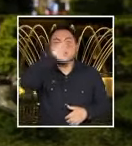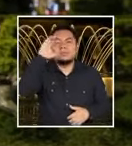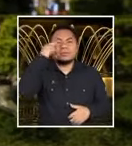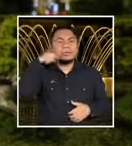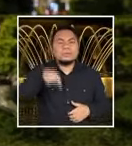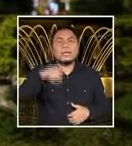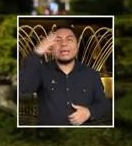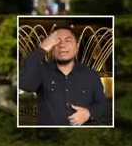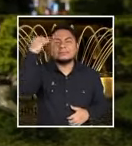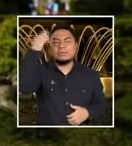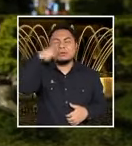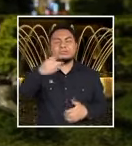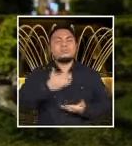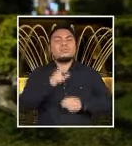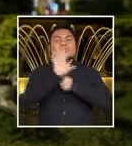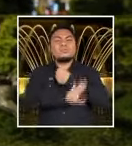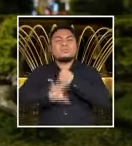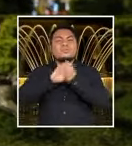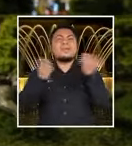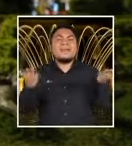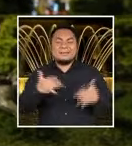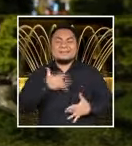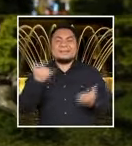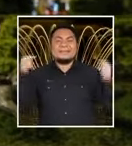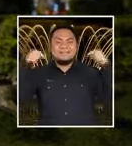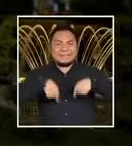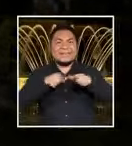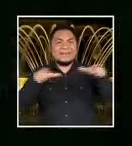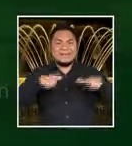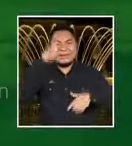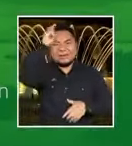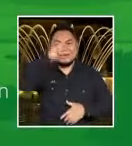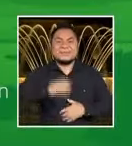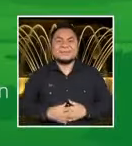tu experiencia y seguridad la encuentres en nuestra región.